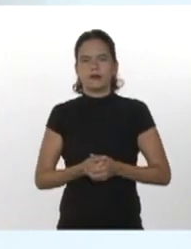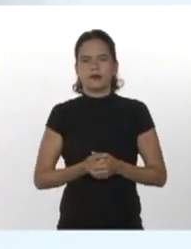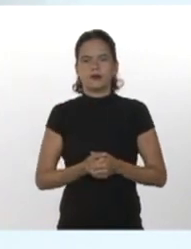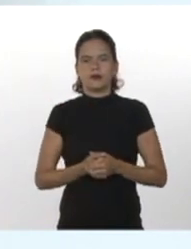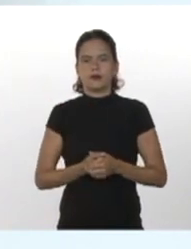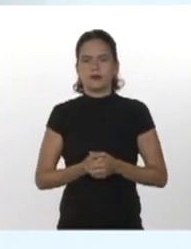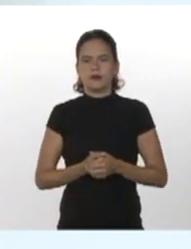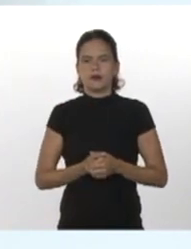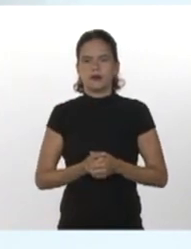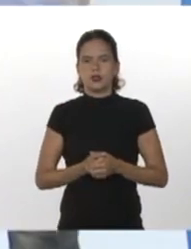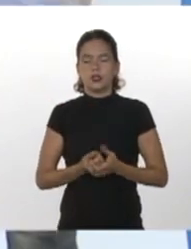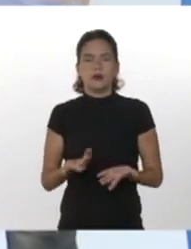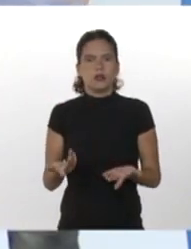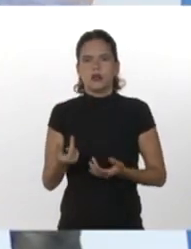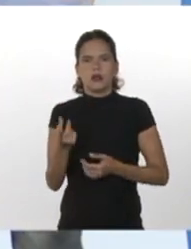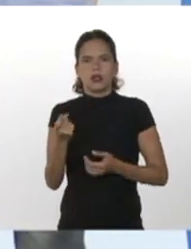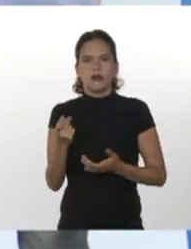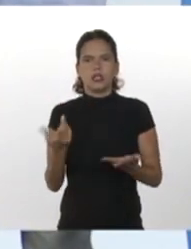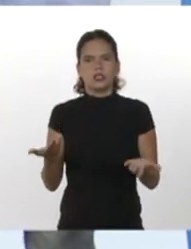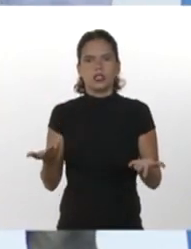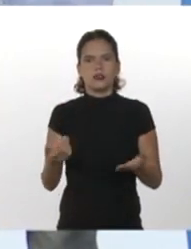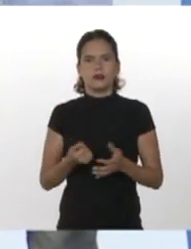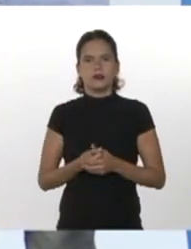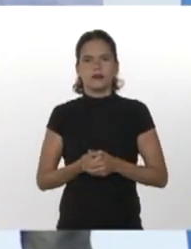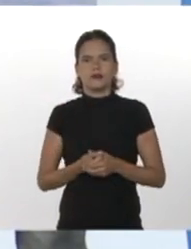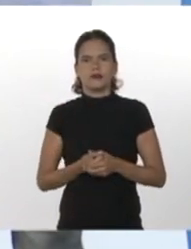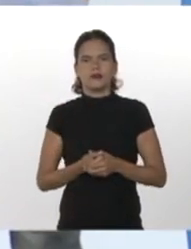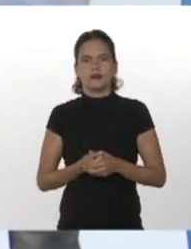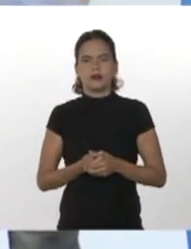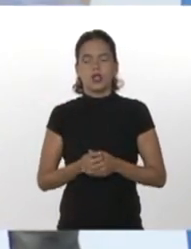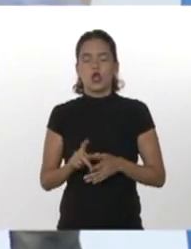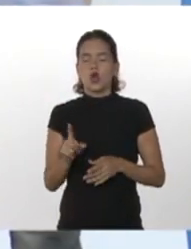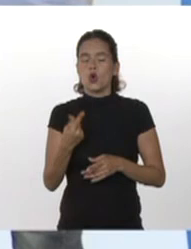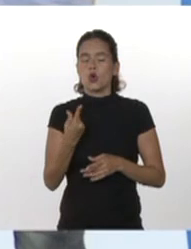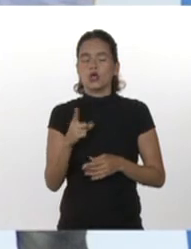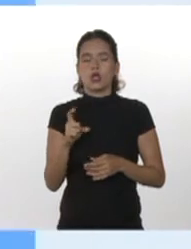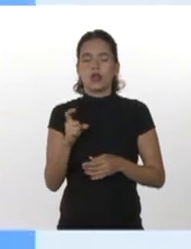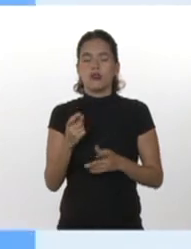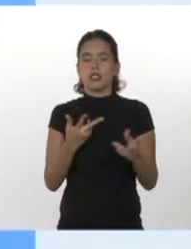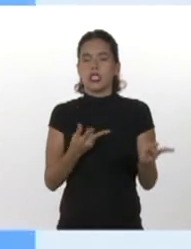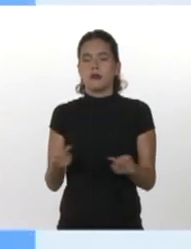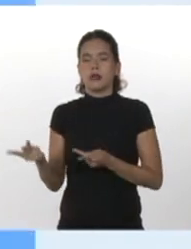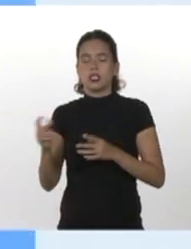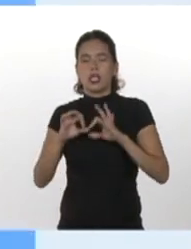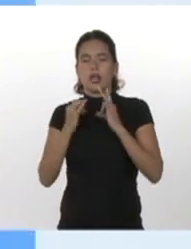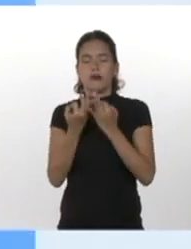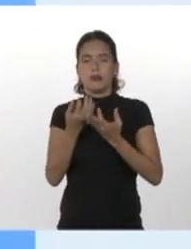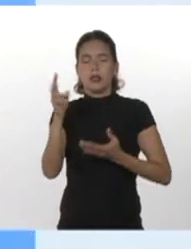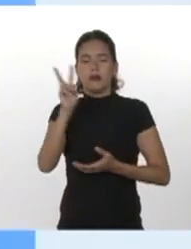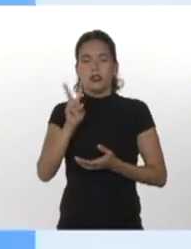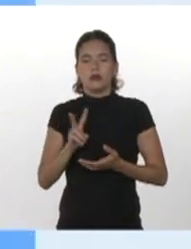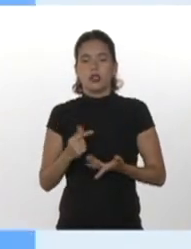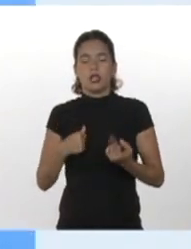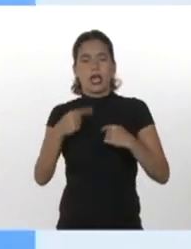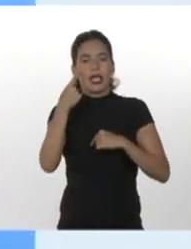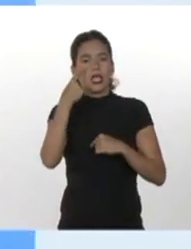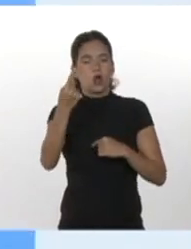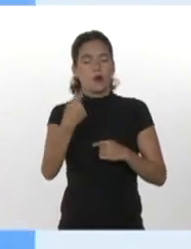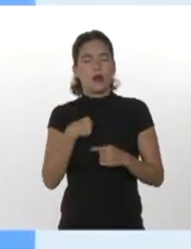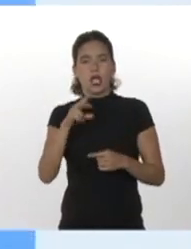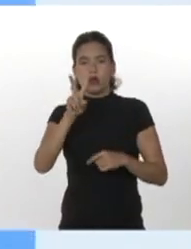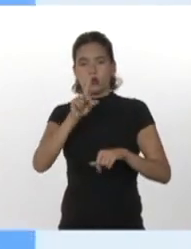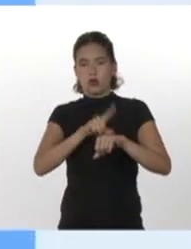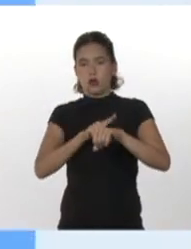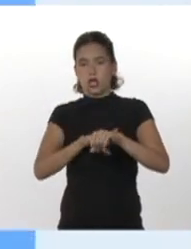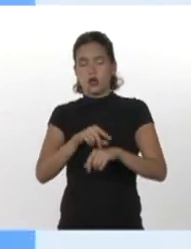1. Pero, ¿qué más nos falta, Guliani? Bueno, Guillermo, lo único que nos falta es invitar a la familia venezolana a que nos sigan en nuestros